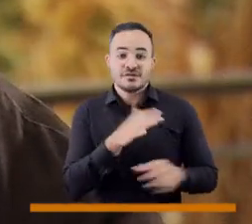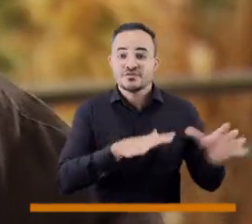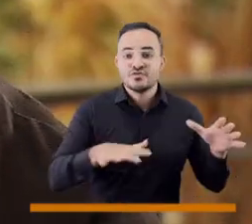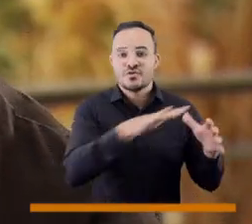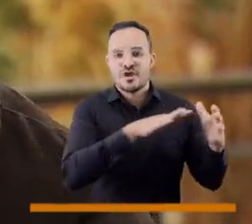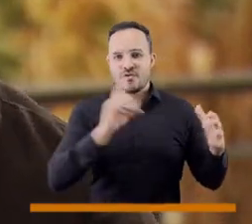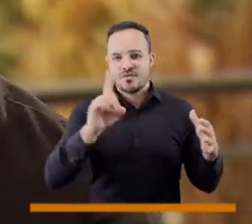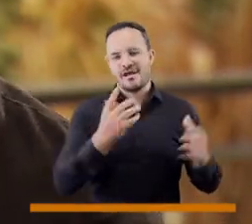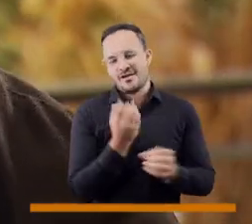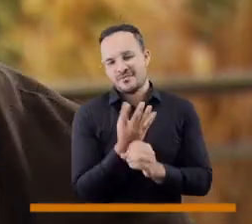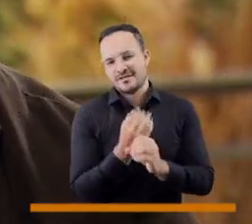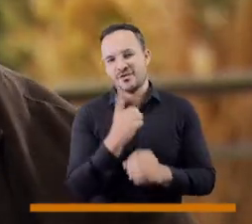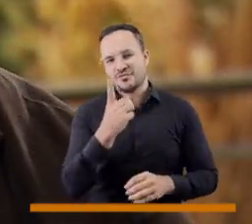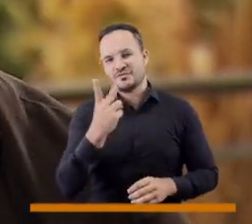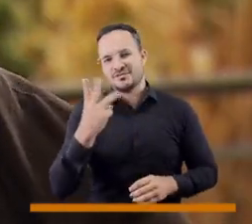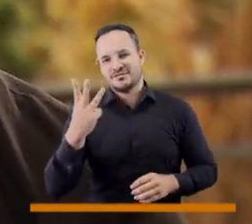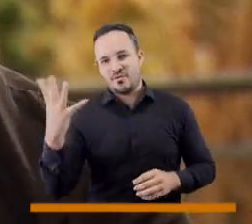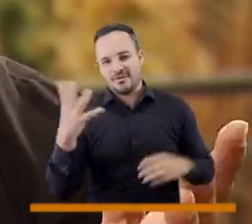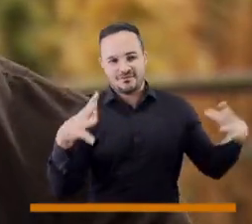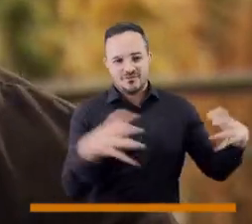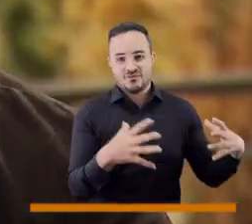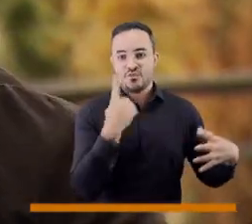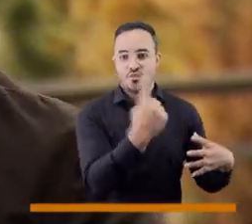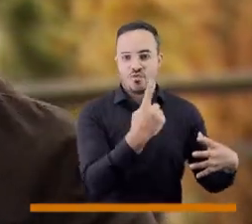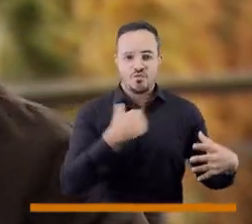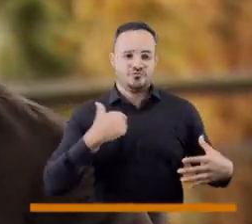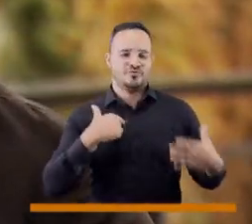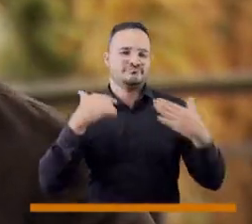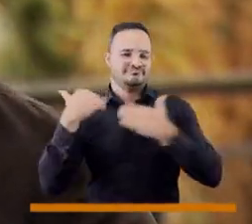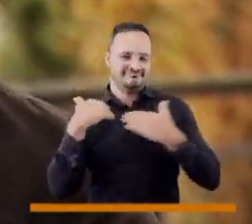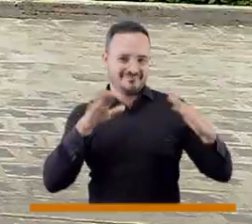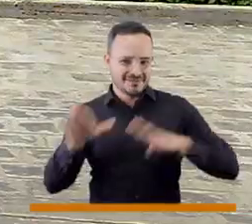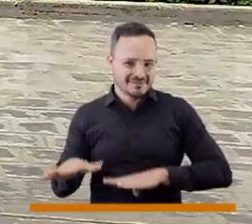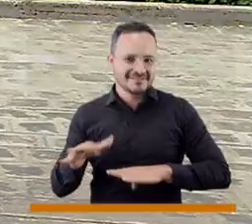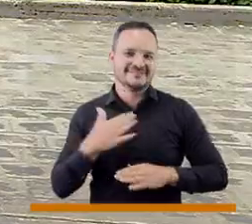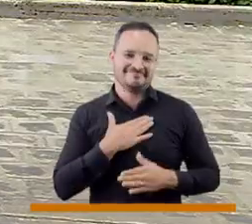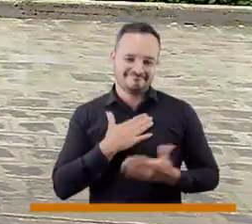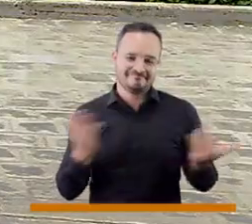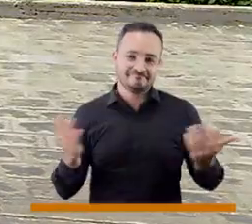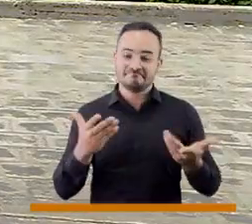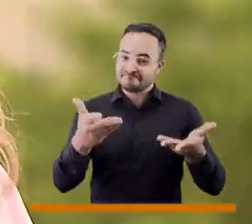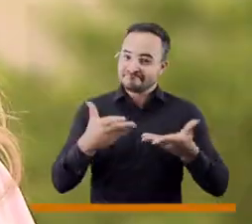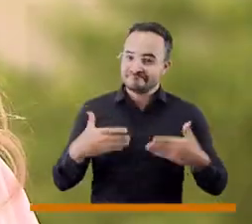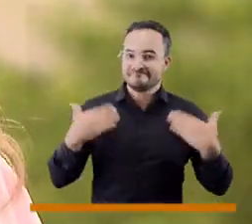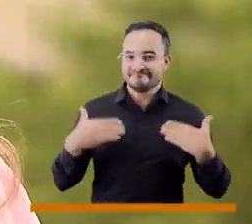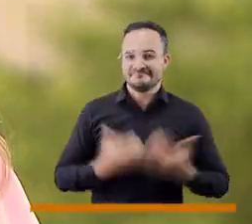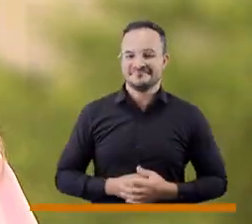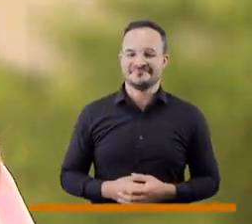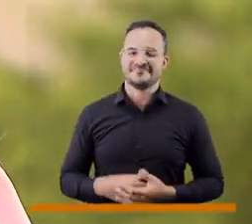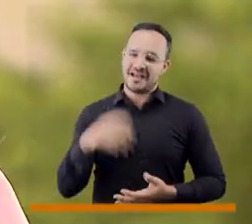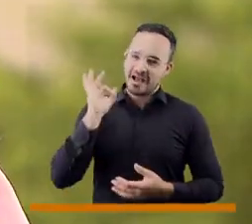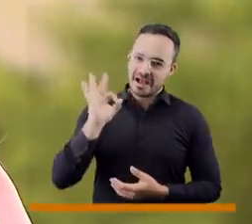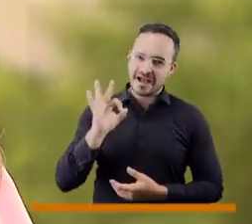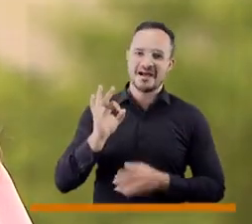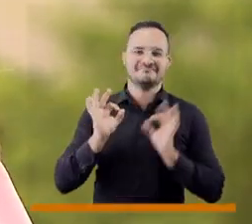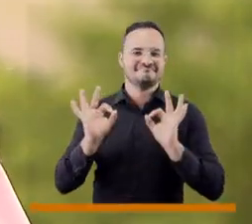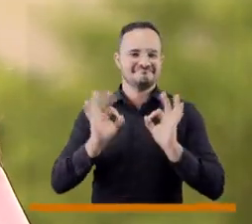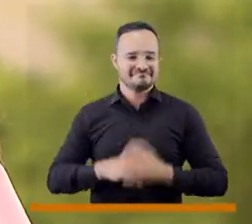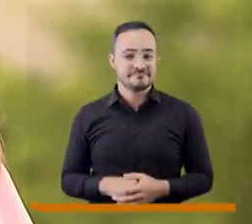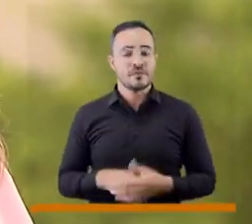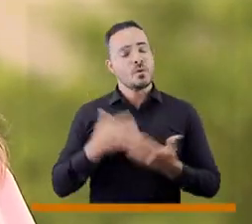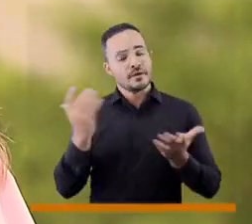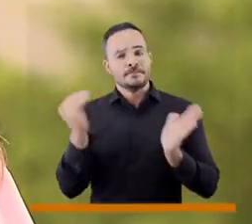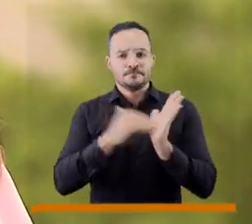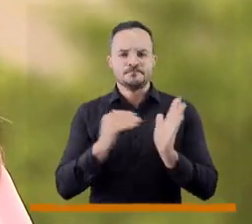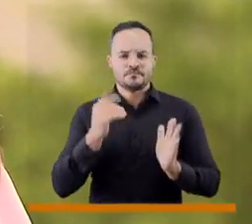Comuna 1, 2, 3 y 4 de la ciudad. Y bueno, aquí estamos al servicio de cada uno de ustedes. Oiga, qué maravilla, muy bien. Pues empecemos,